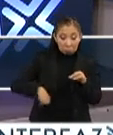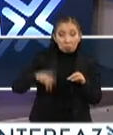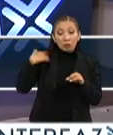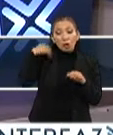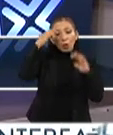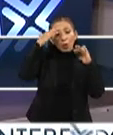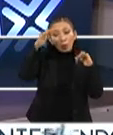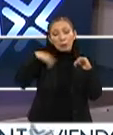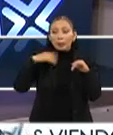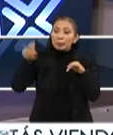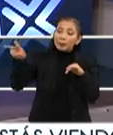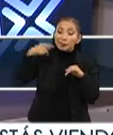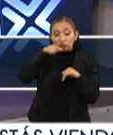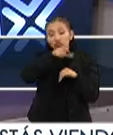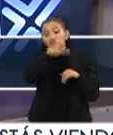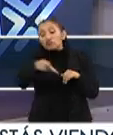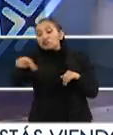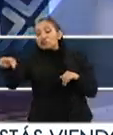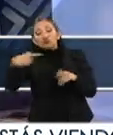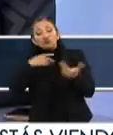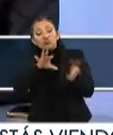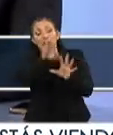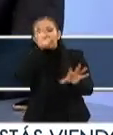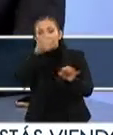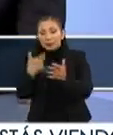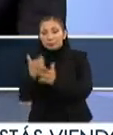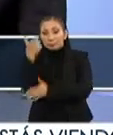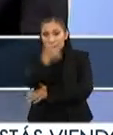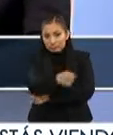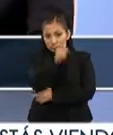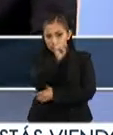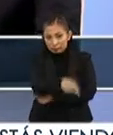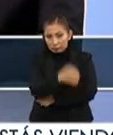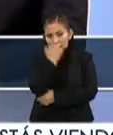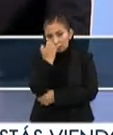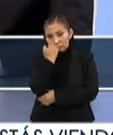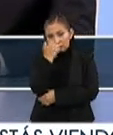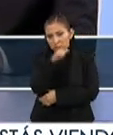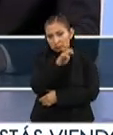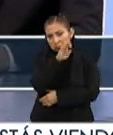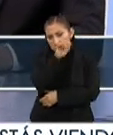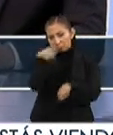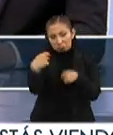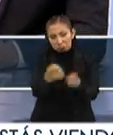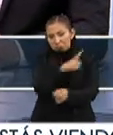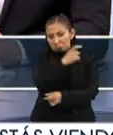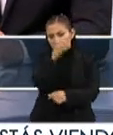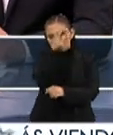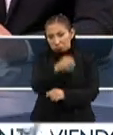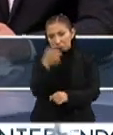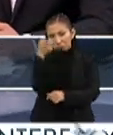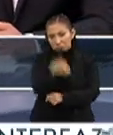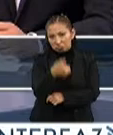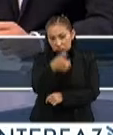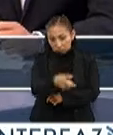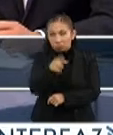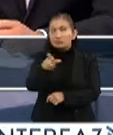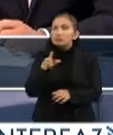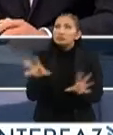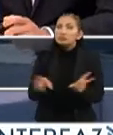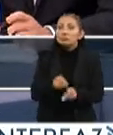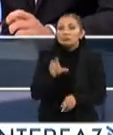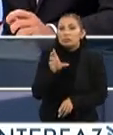nuestros conocimientos, pues nos solicitaban. ¿Y los gastos los cubría la misma escuela? Sí, la misma beca nos lo daba, era